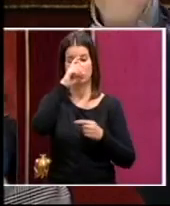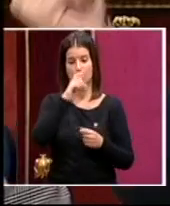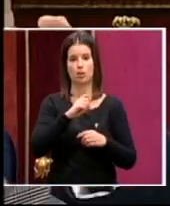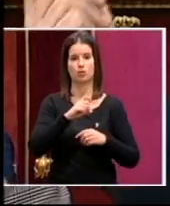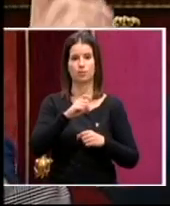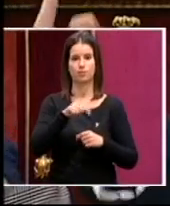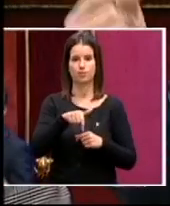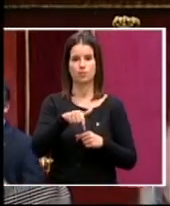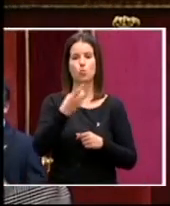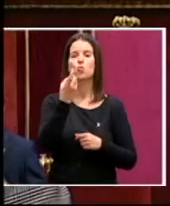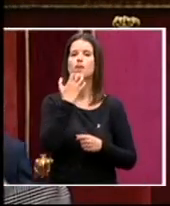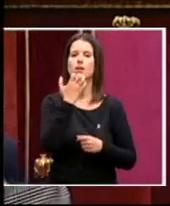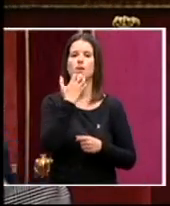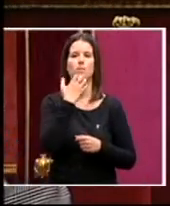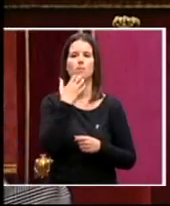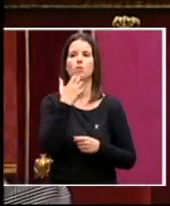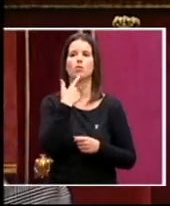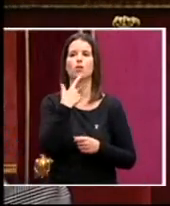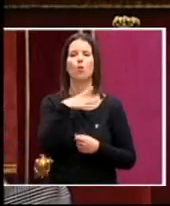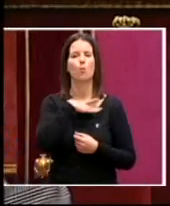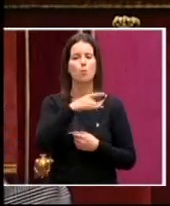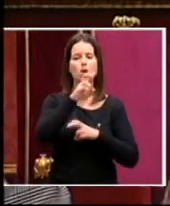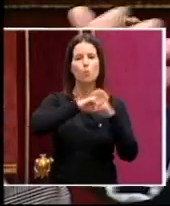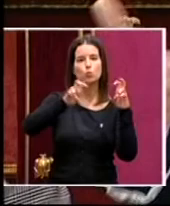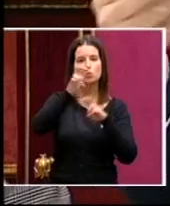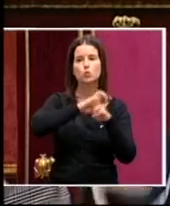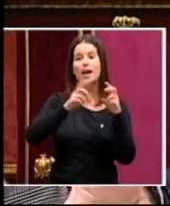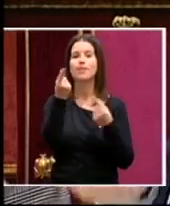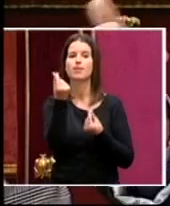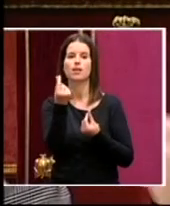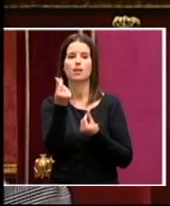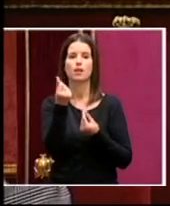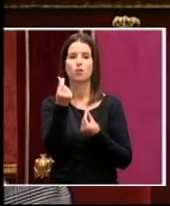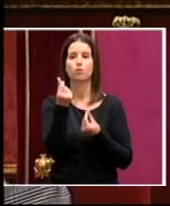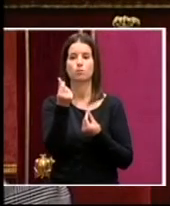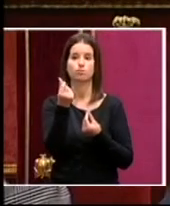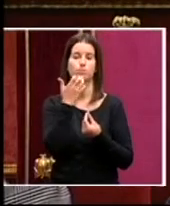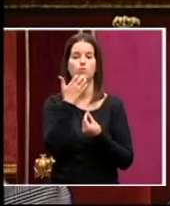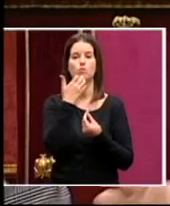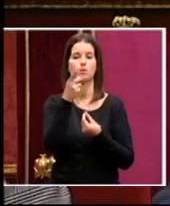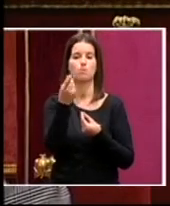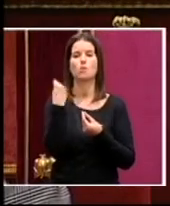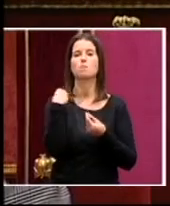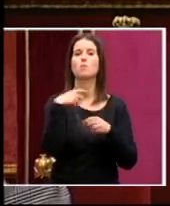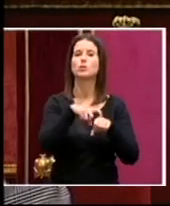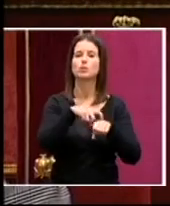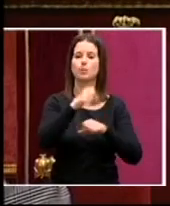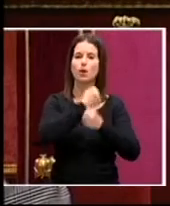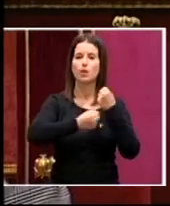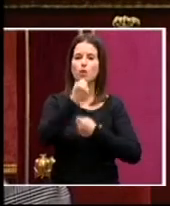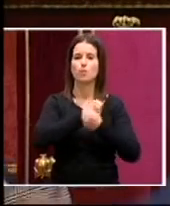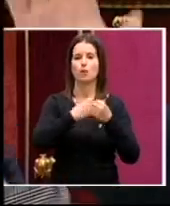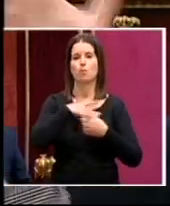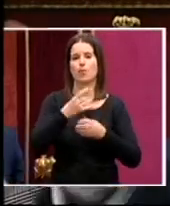Y uno de los ejemplos donde digo que se podía haber buscado la financiación era de este tipo de economías que se puedan generar en el